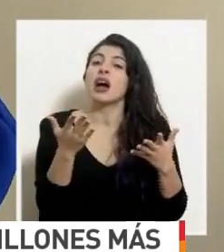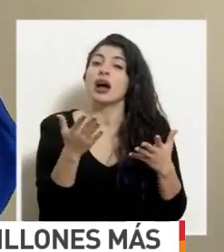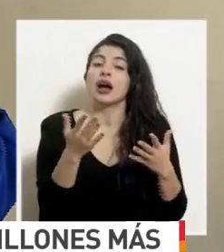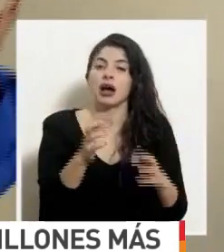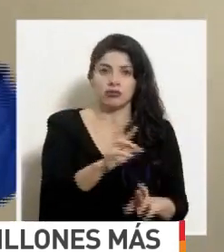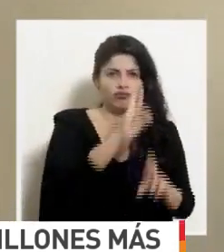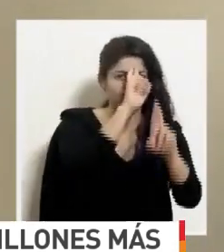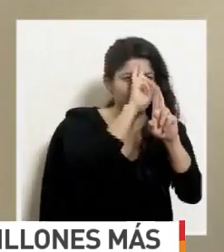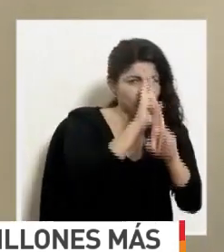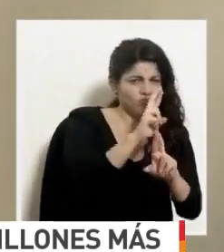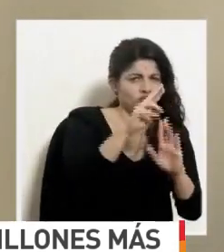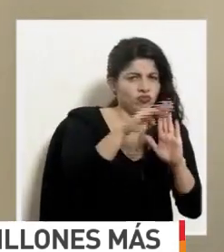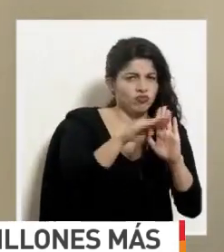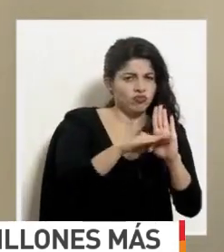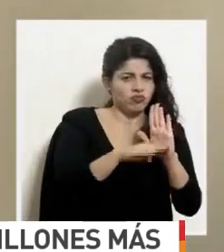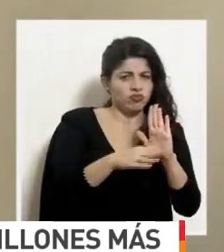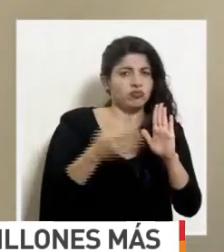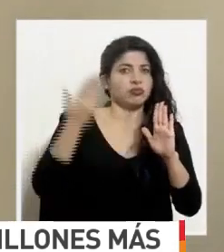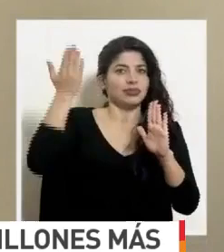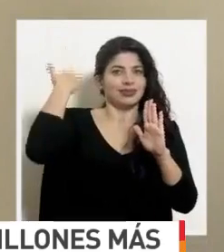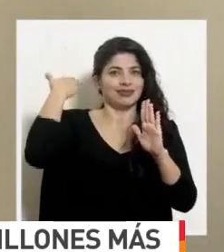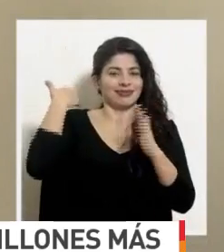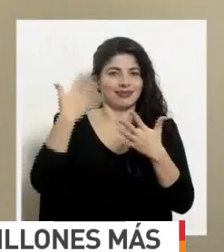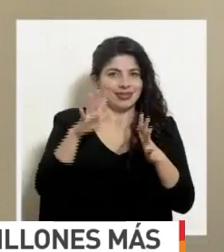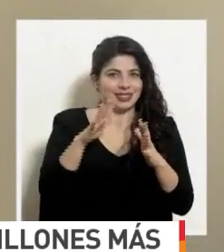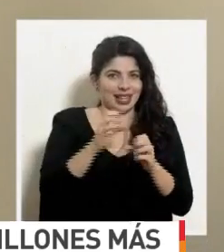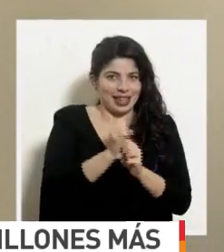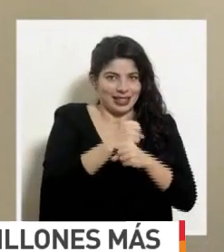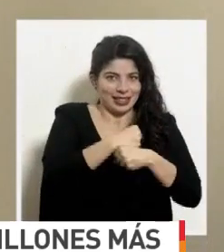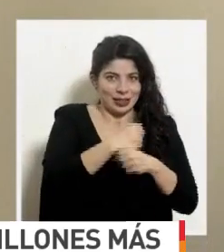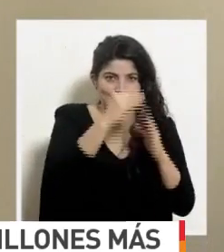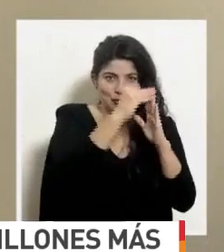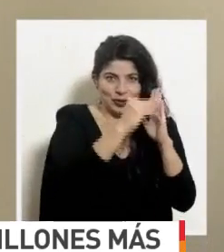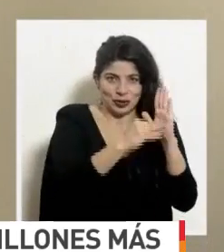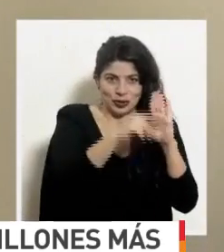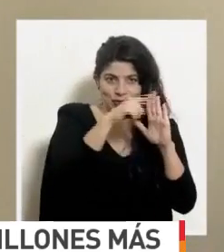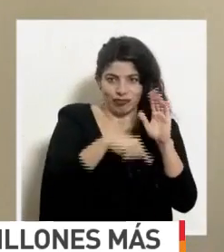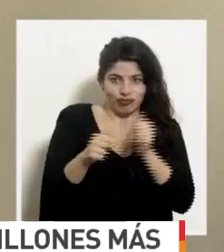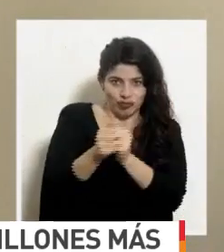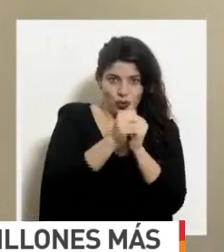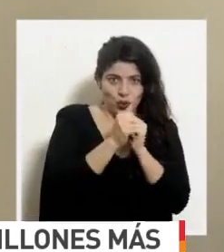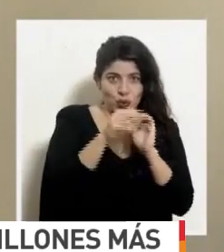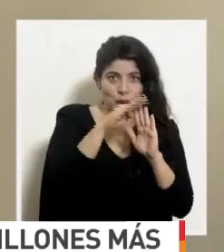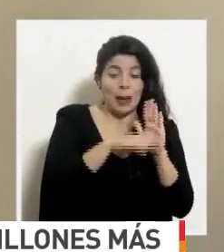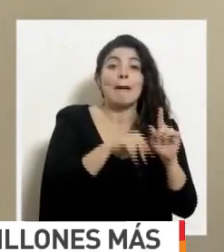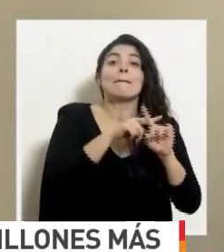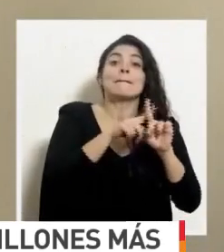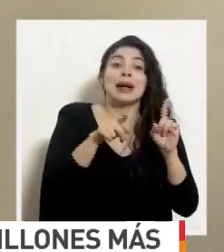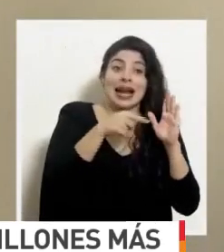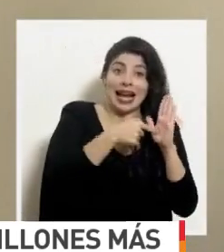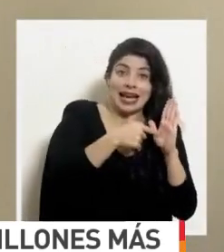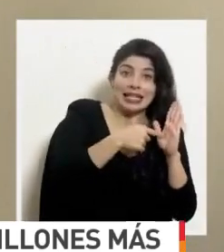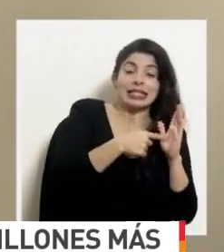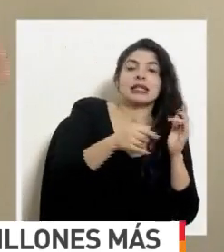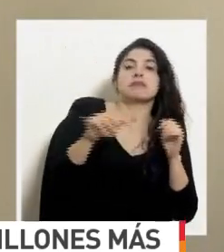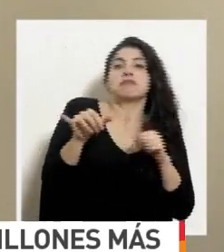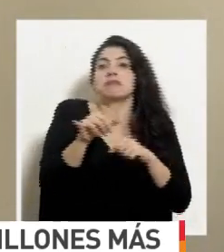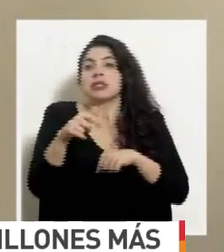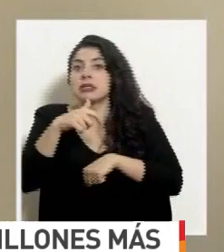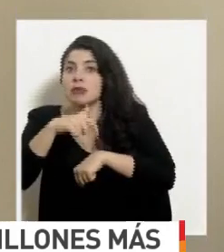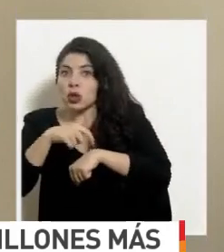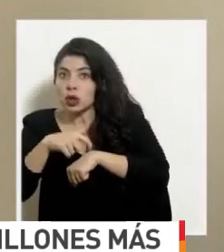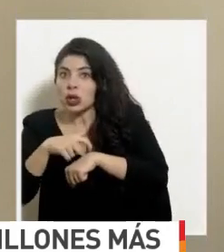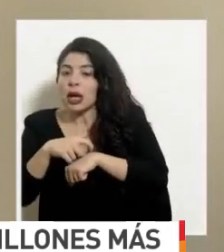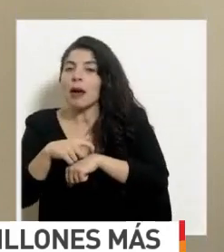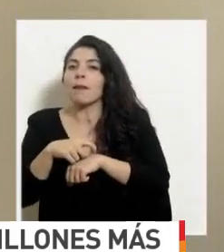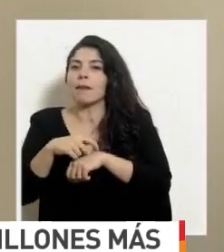de los protocolos que hemos venido elaborando mano a mano con ellos, sino también en adoptar paralelo con nosotros las